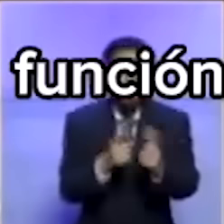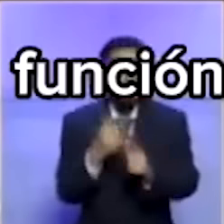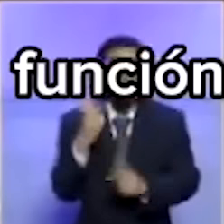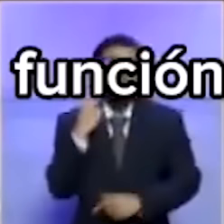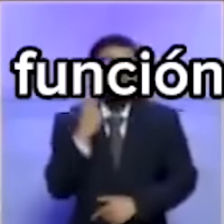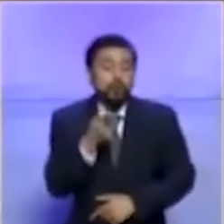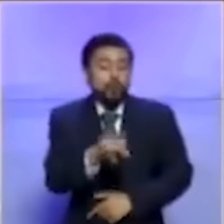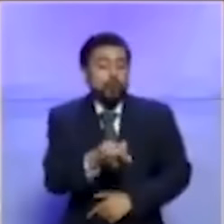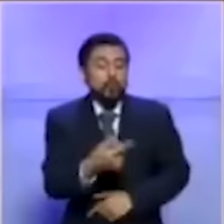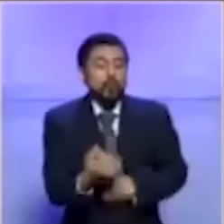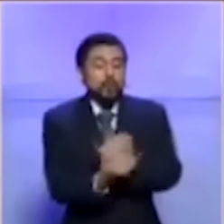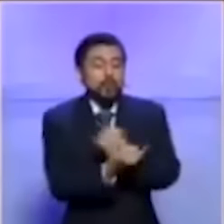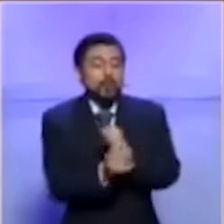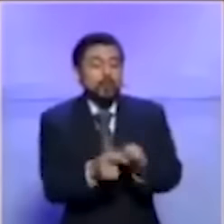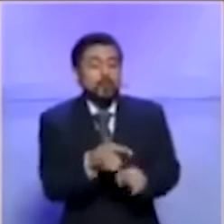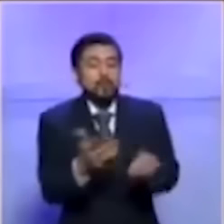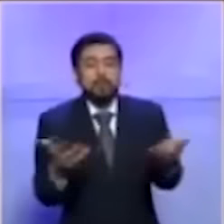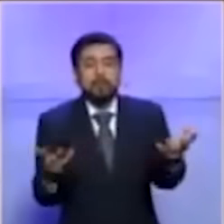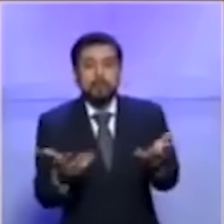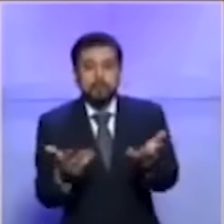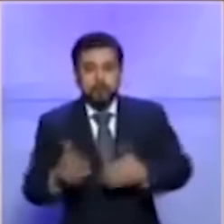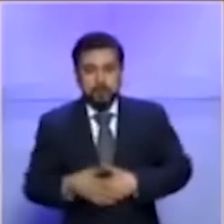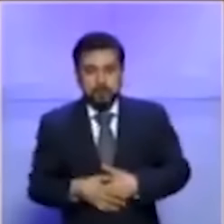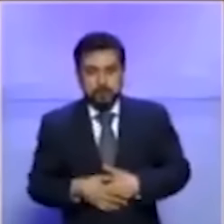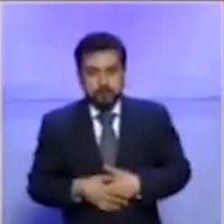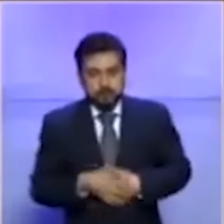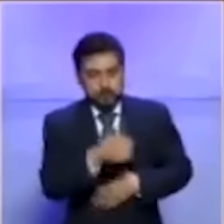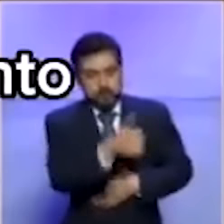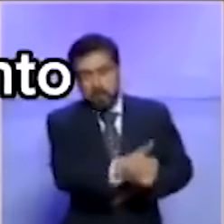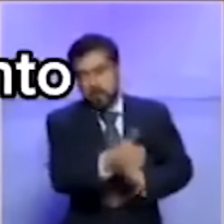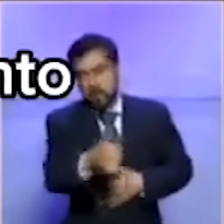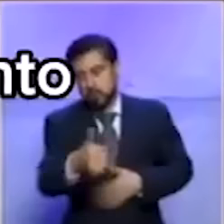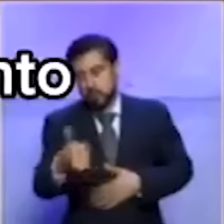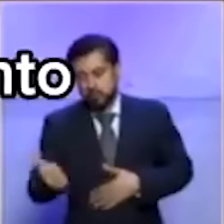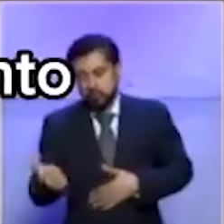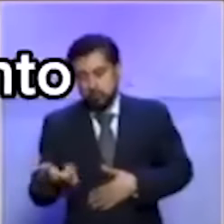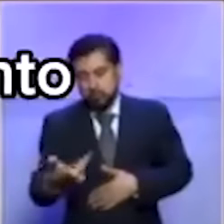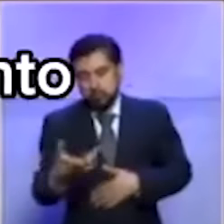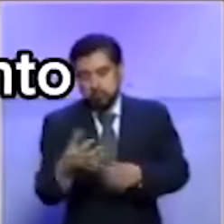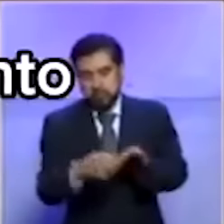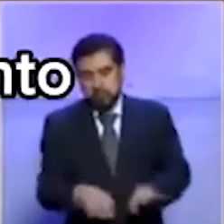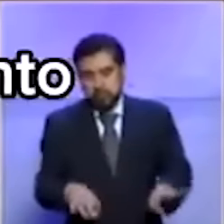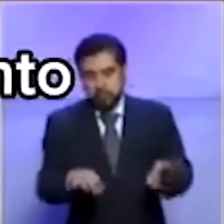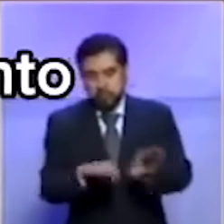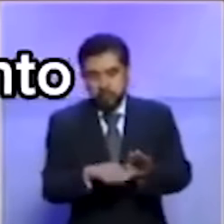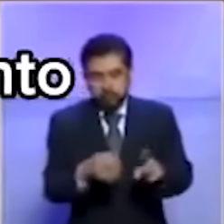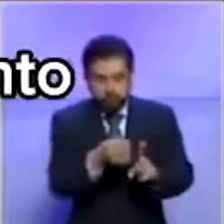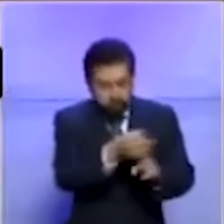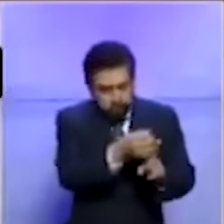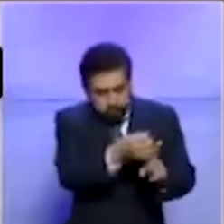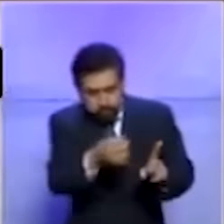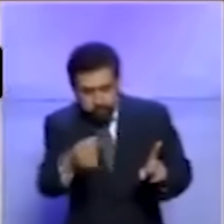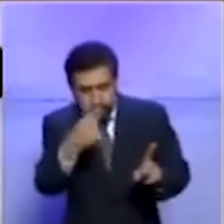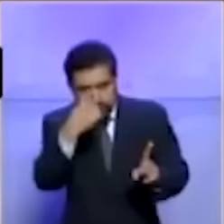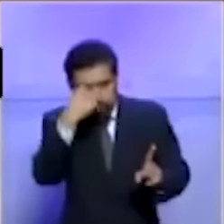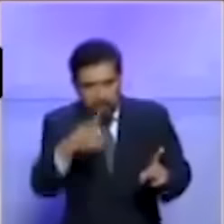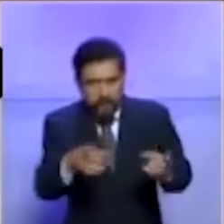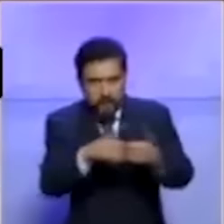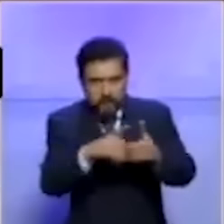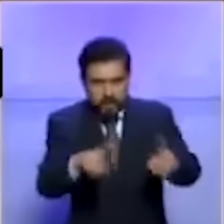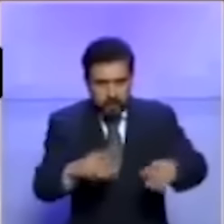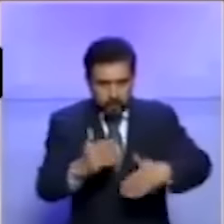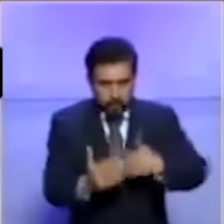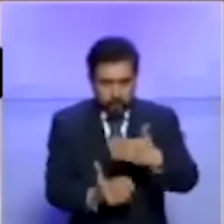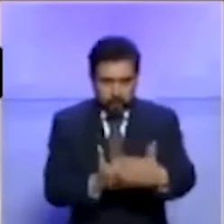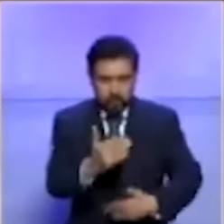asuman su función como entidades de interés público cuach bando en el correcto funcionamiento para el desarrollo del